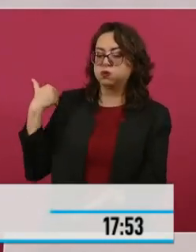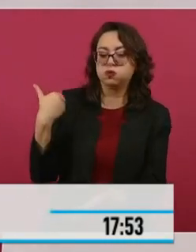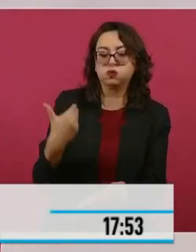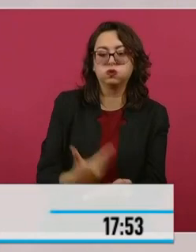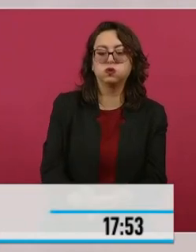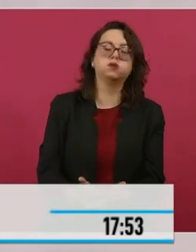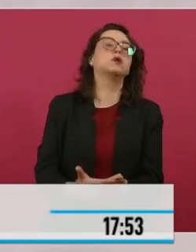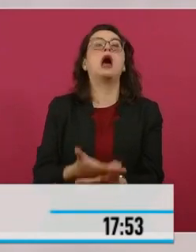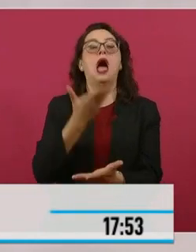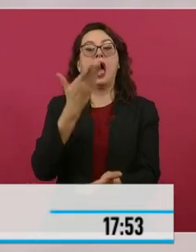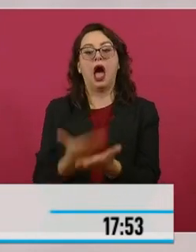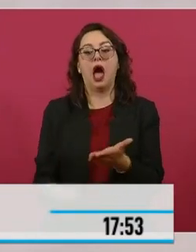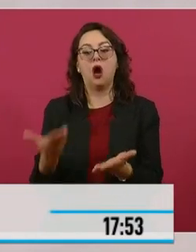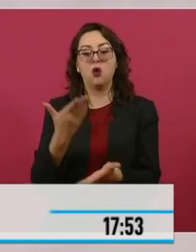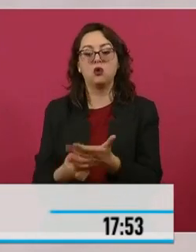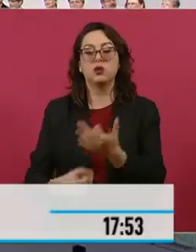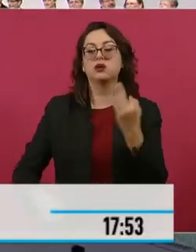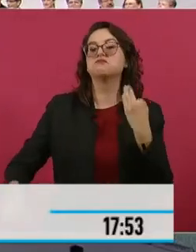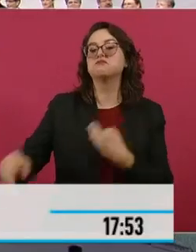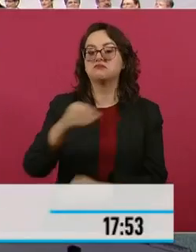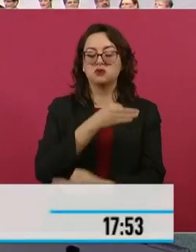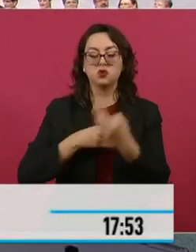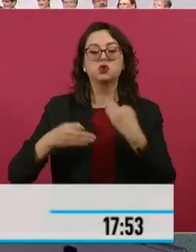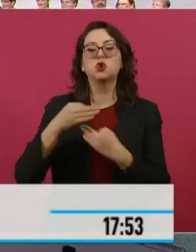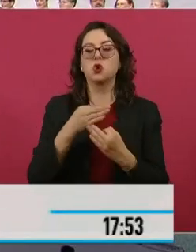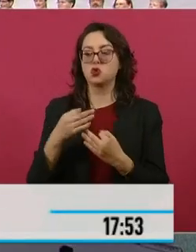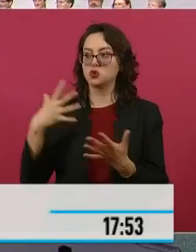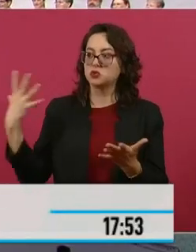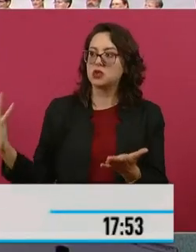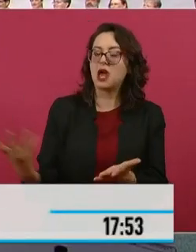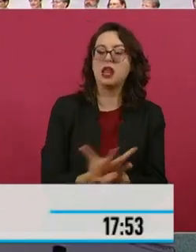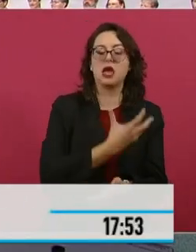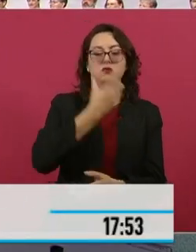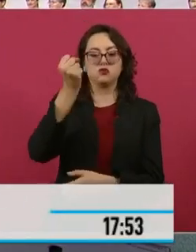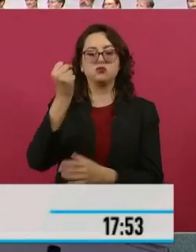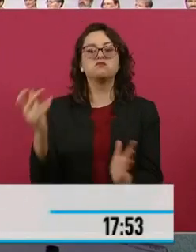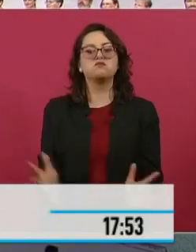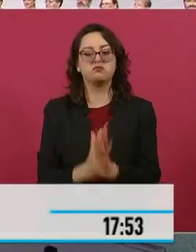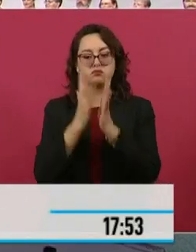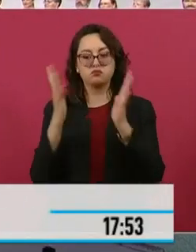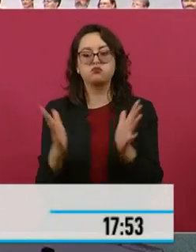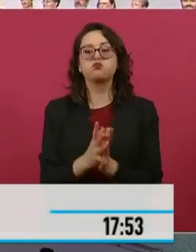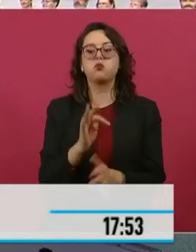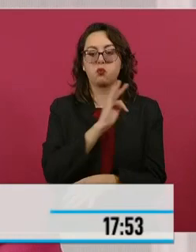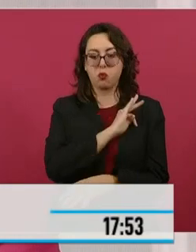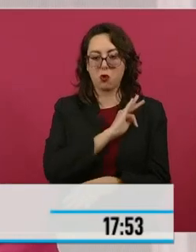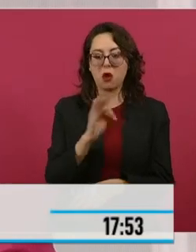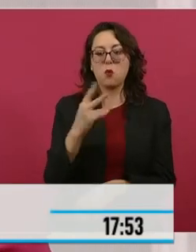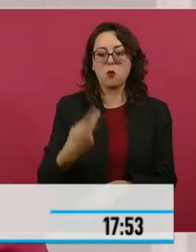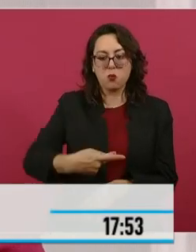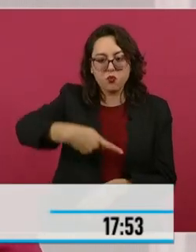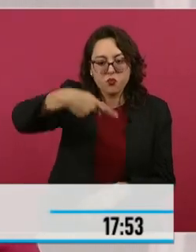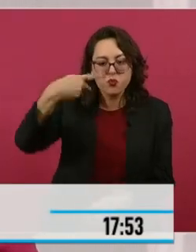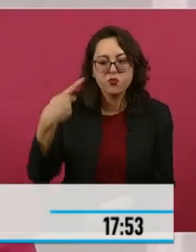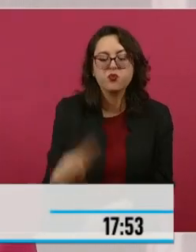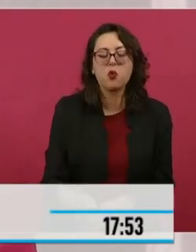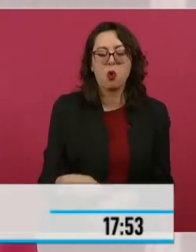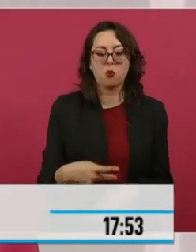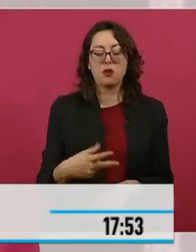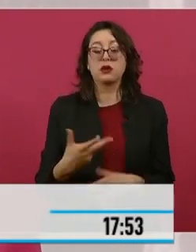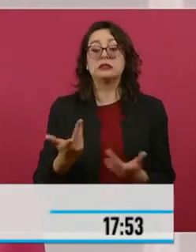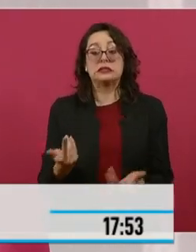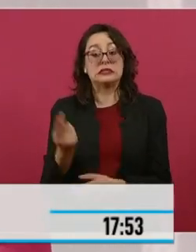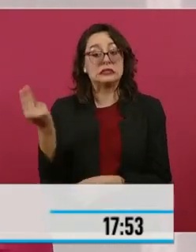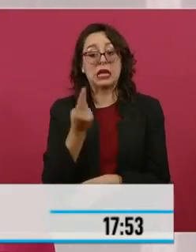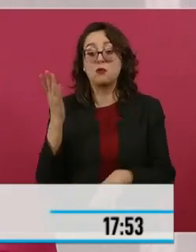negado el derecho a tener una participación y una patria. Toca seguir haciendo mucha